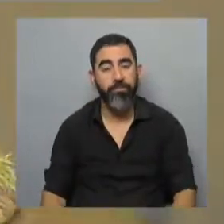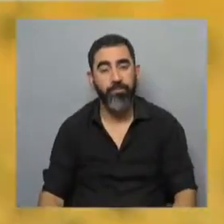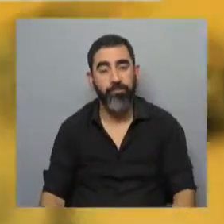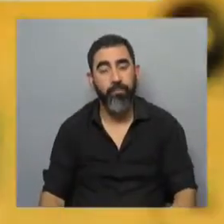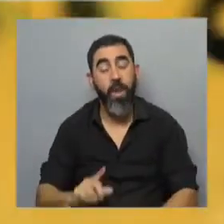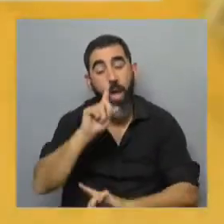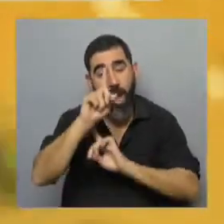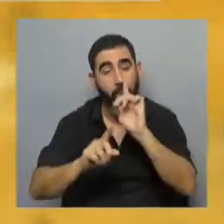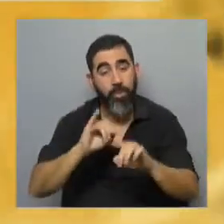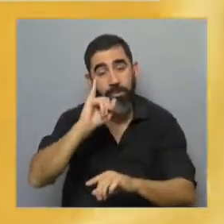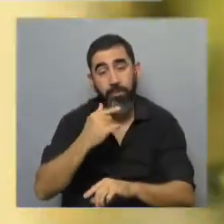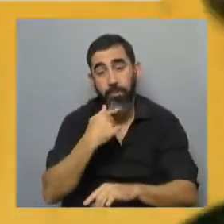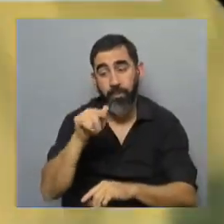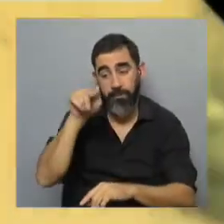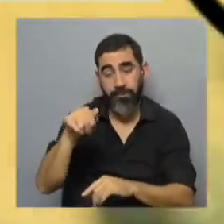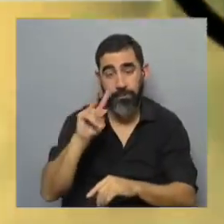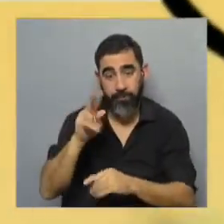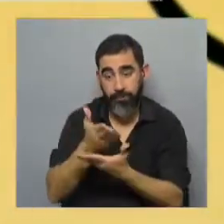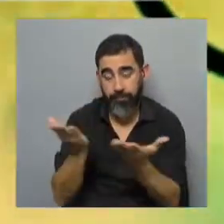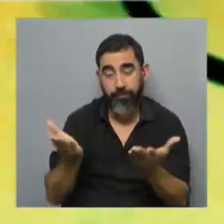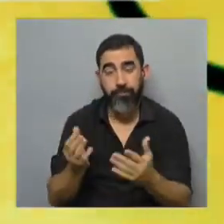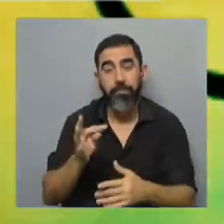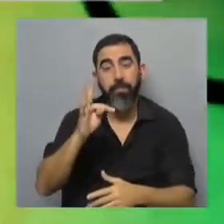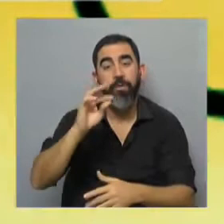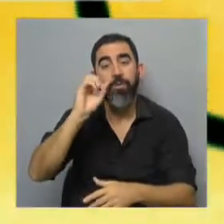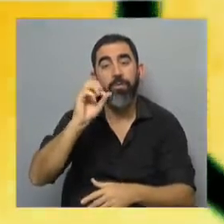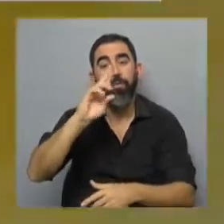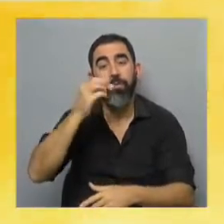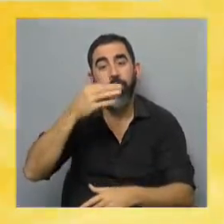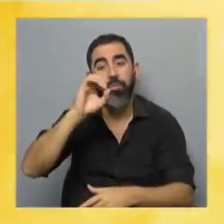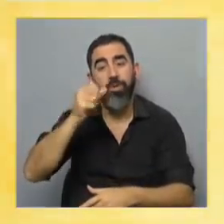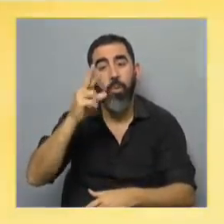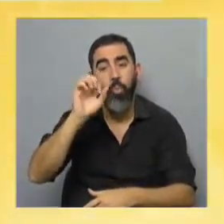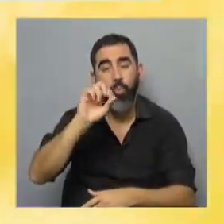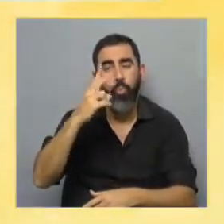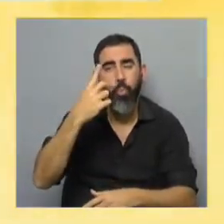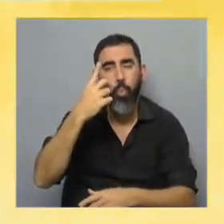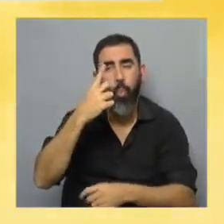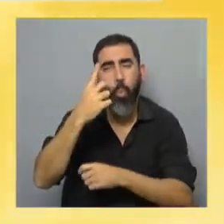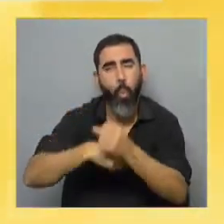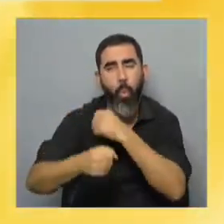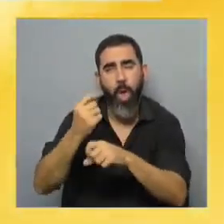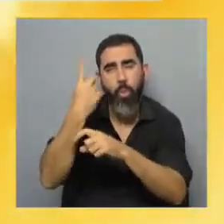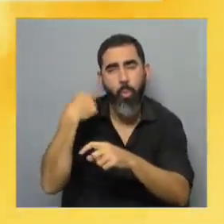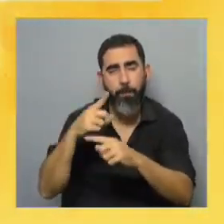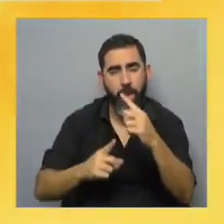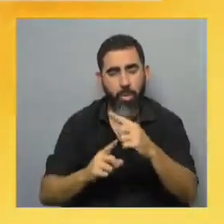alguna, por ejemplo, la que vemos acá de Torvosaurus, esta la hice ya hace 1 año y medio, más o menos.